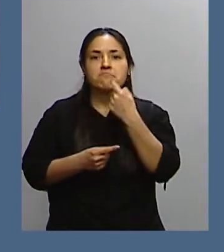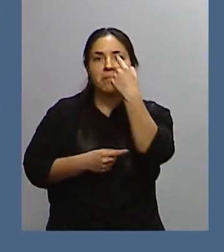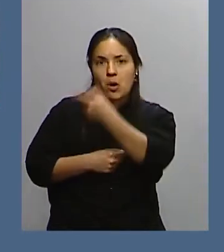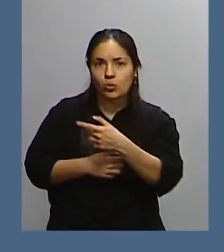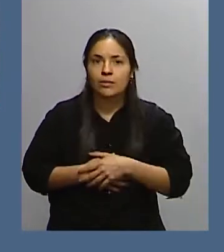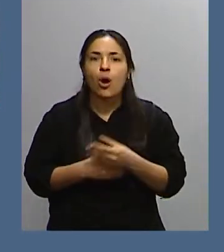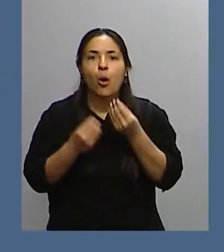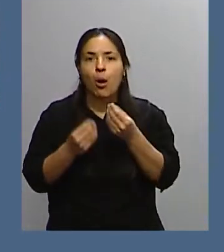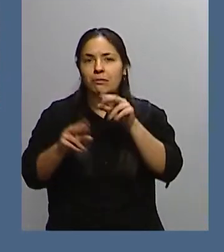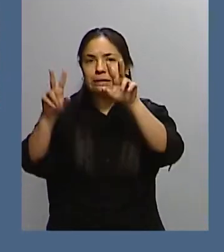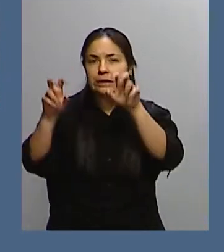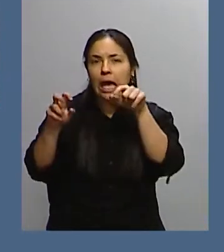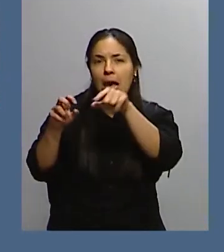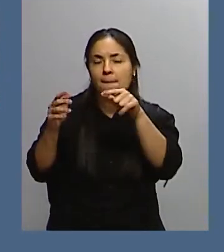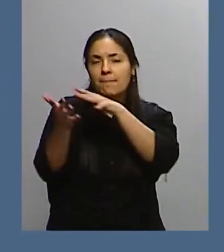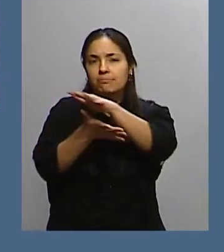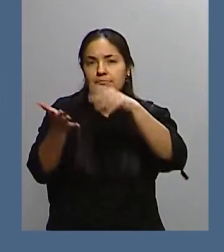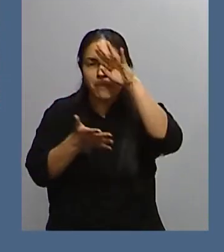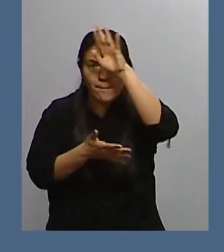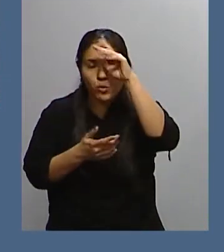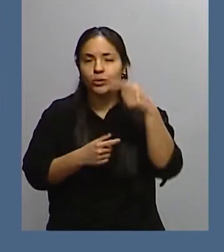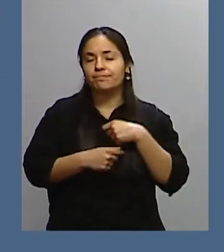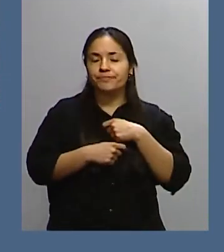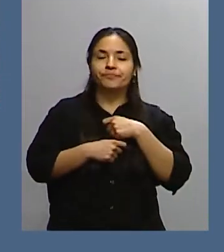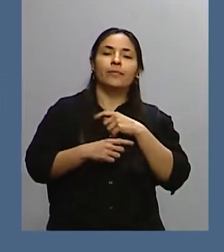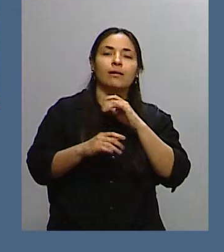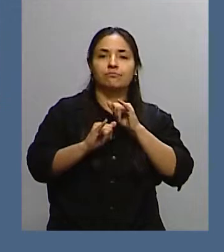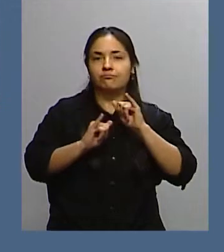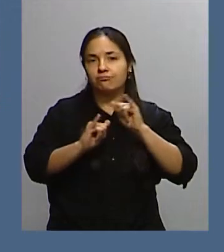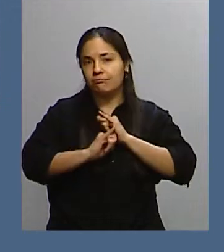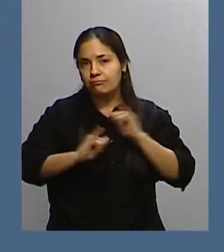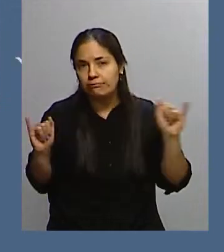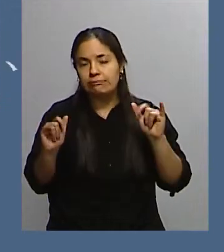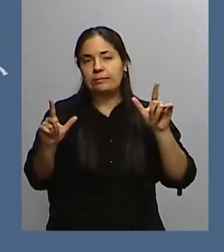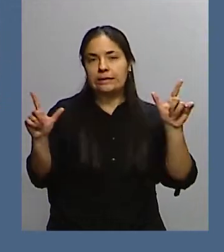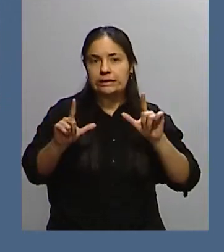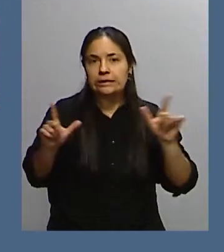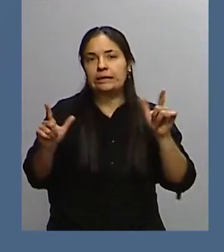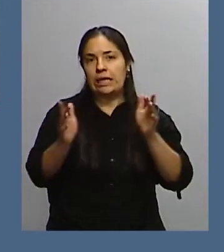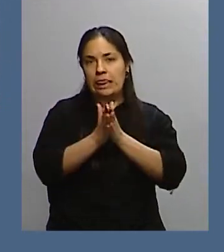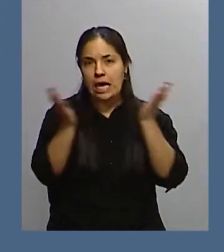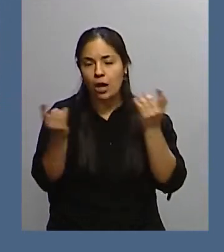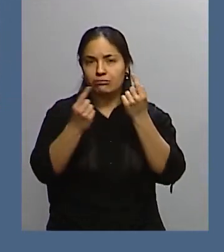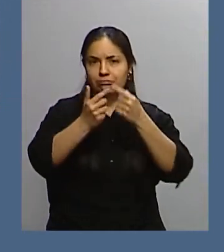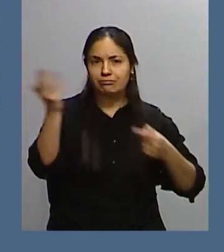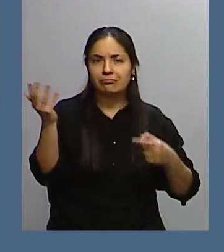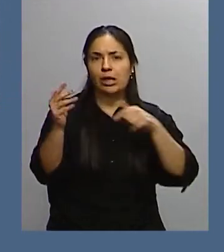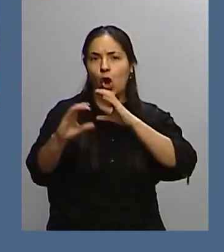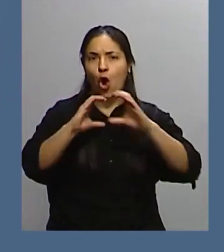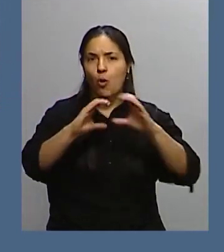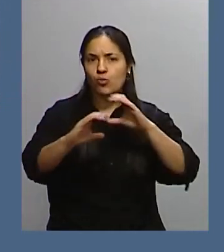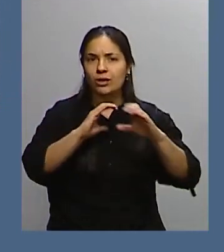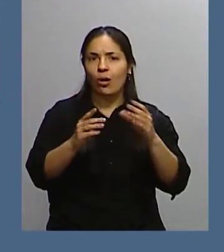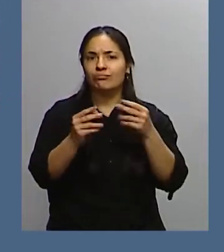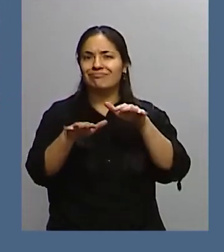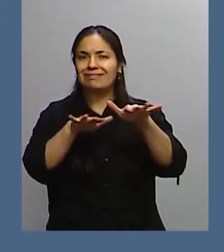medios de comunicación en su país? Teniendo en cuenta que la presencia por ahí de los titulares, de este tema de los titulares, se habla